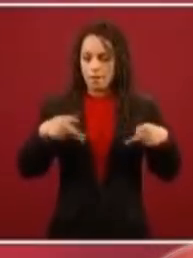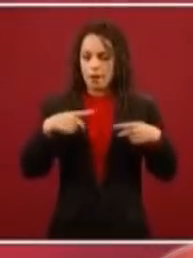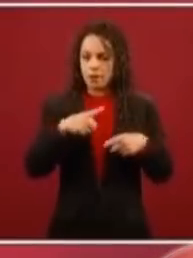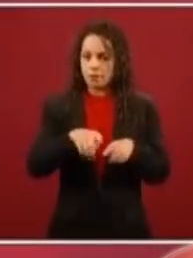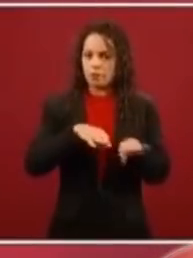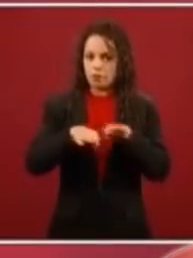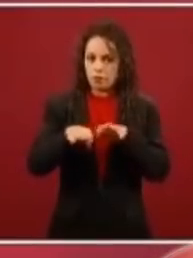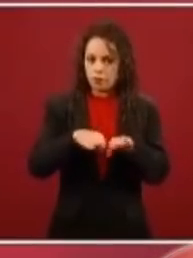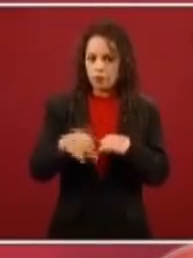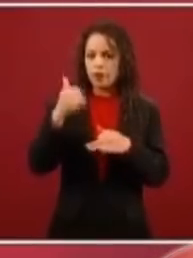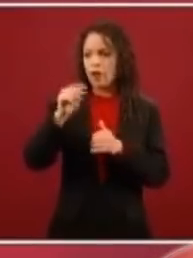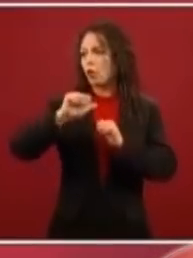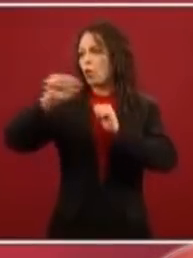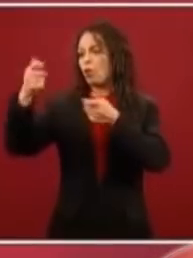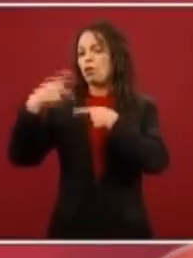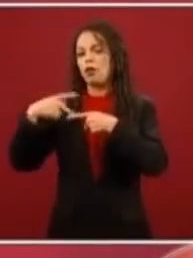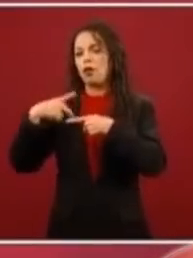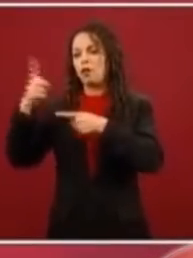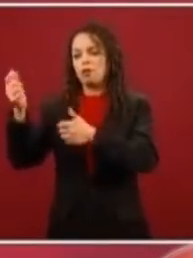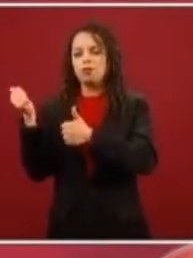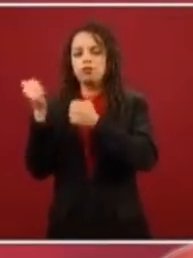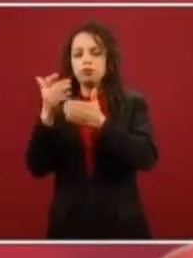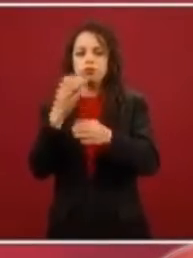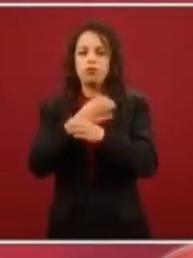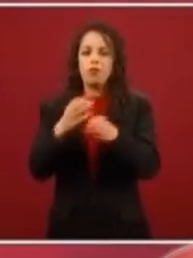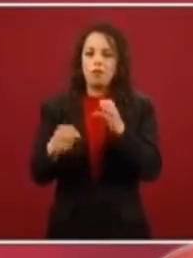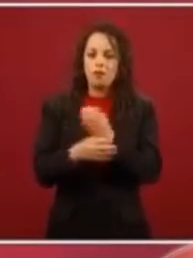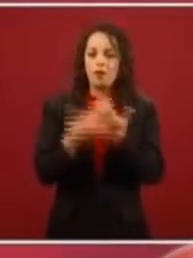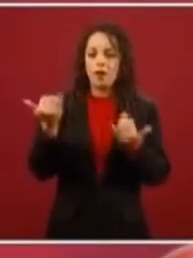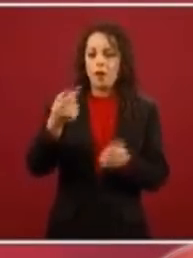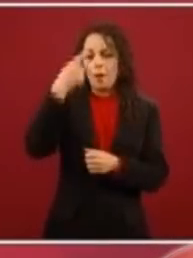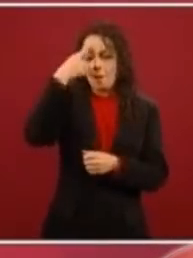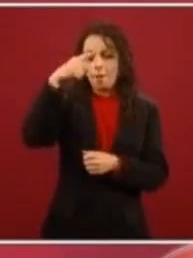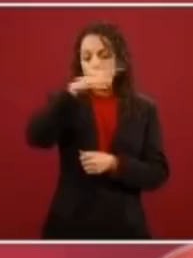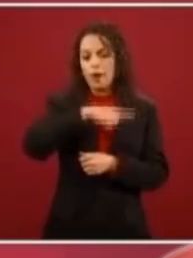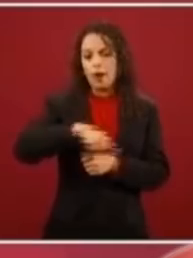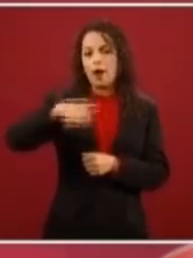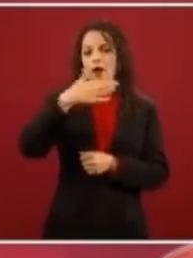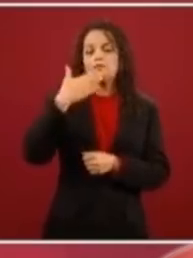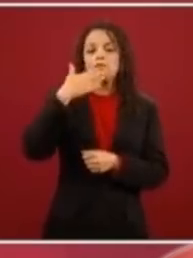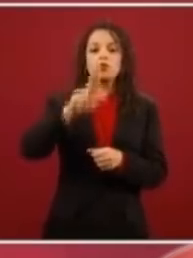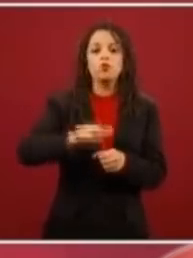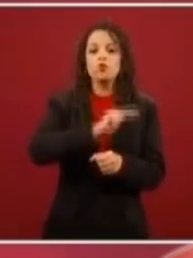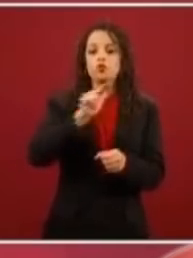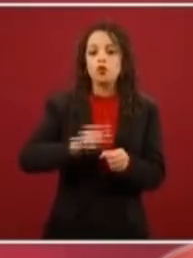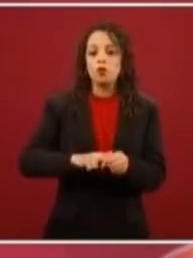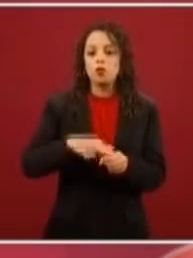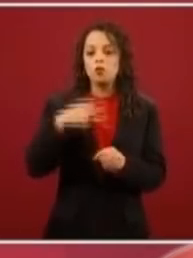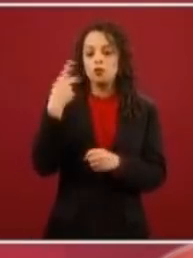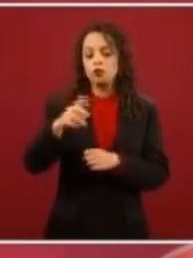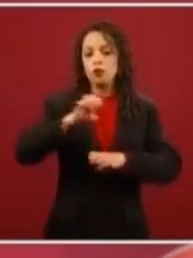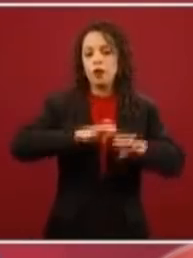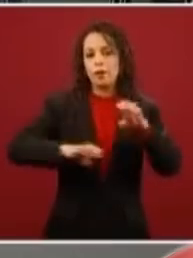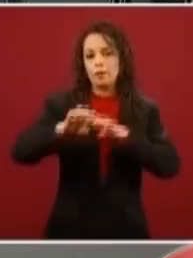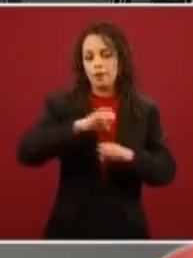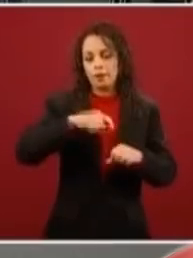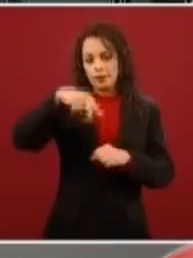afectar el tránsito normal o la operación normal de ninguna empresa en